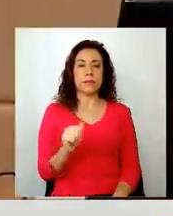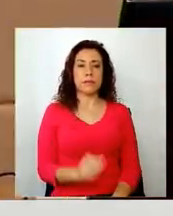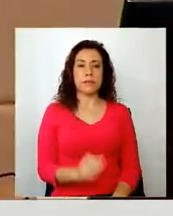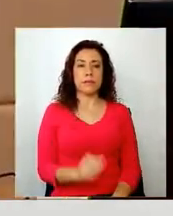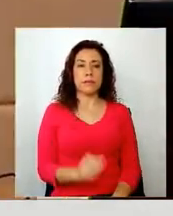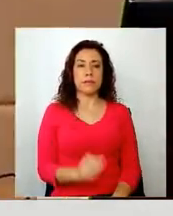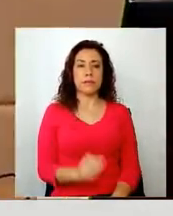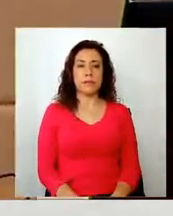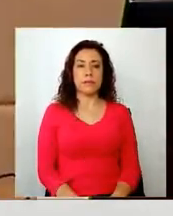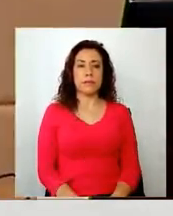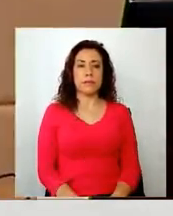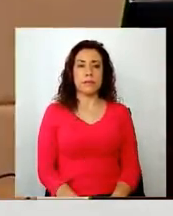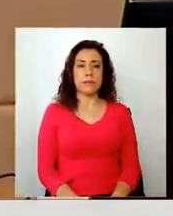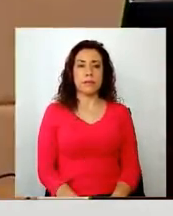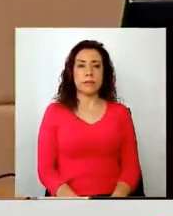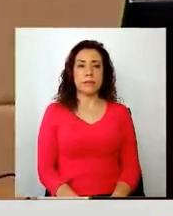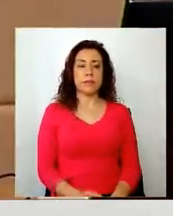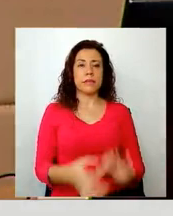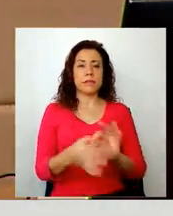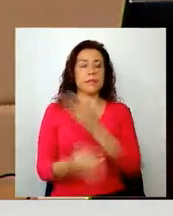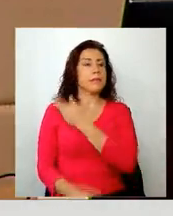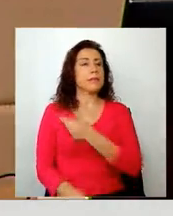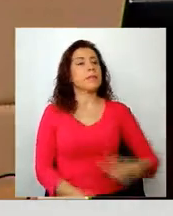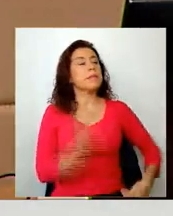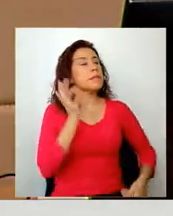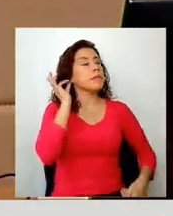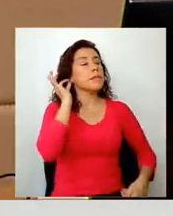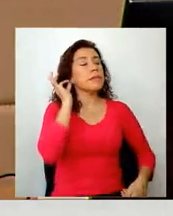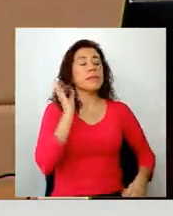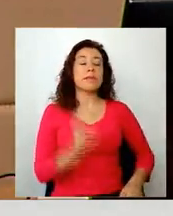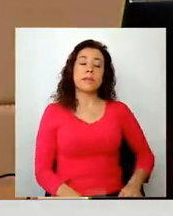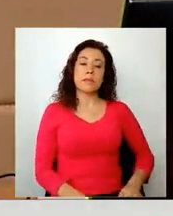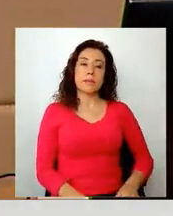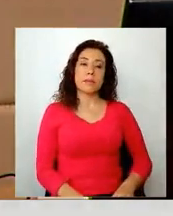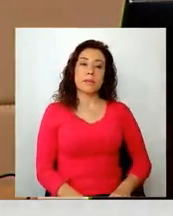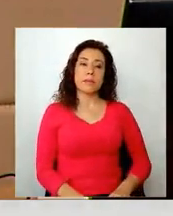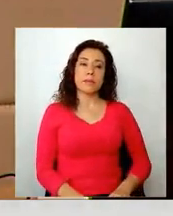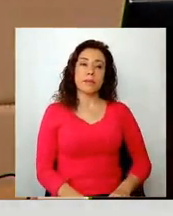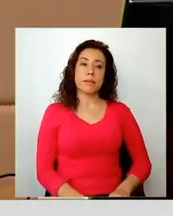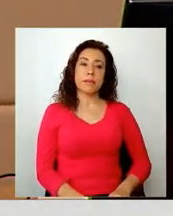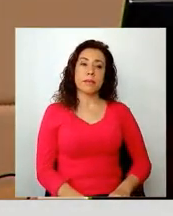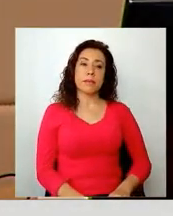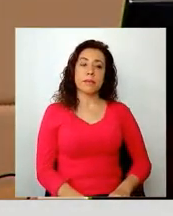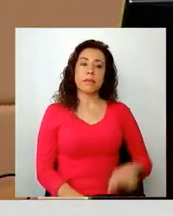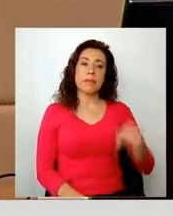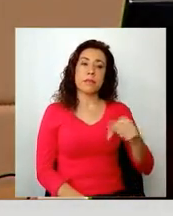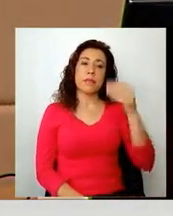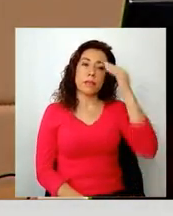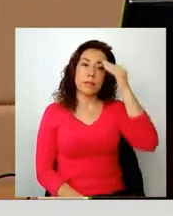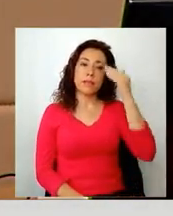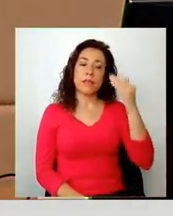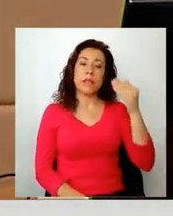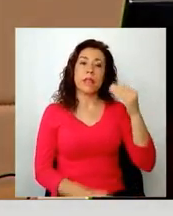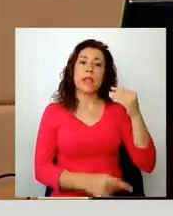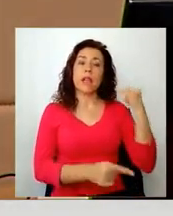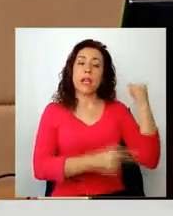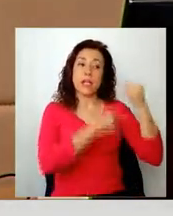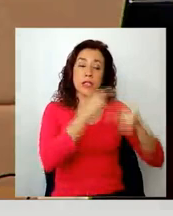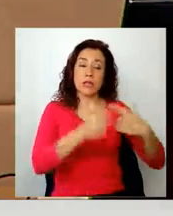Muchas gracias presidenta hoy es yo lo veo por lo menos como un día de Victoria para el país